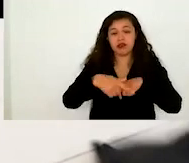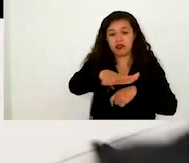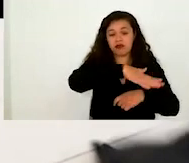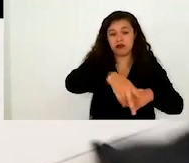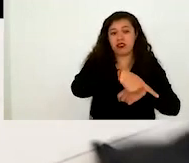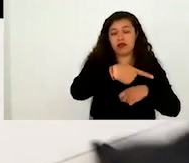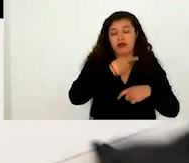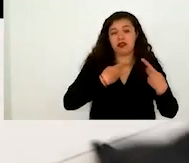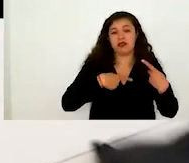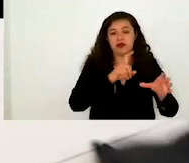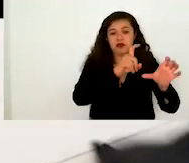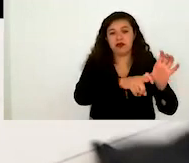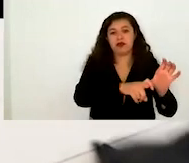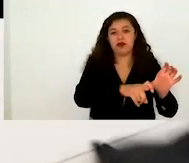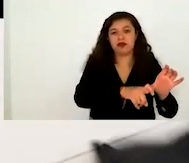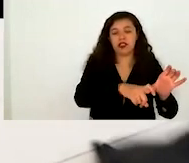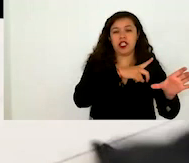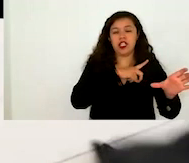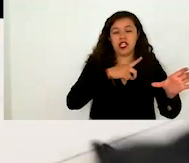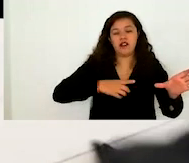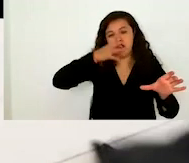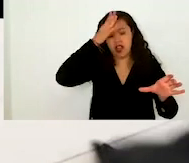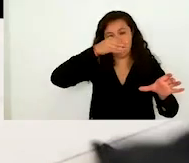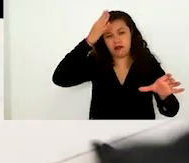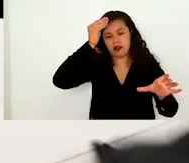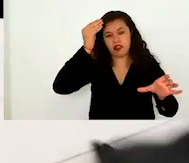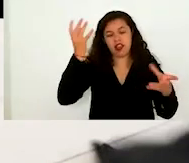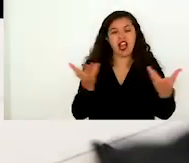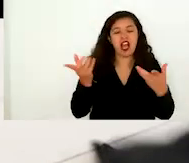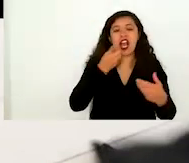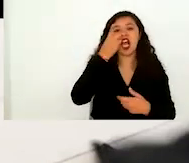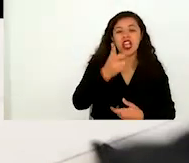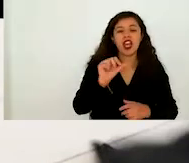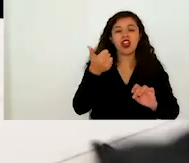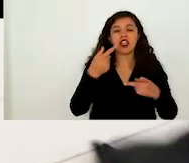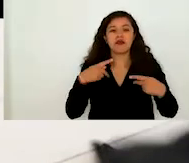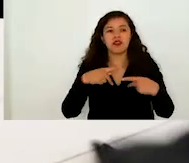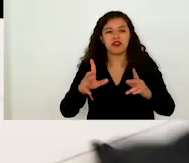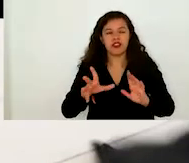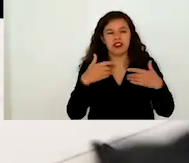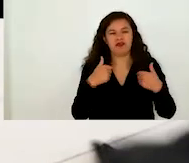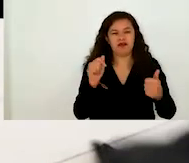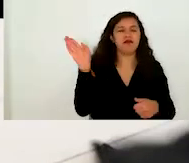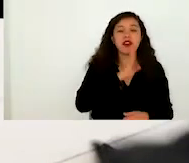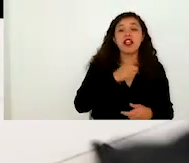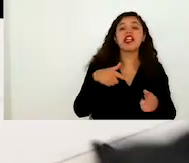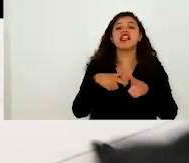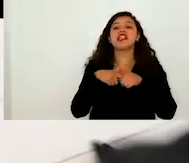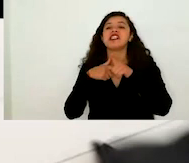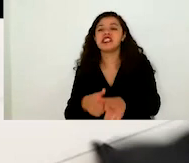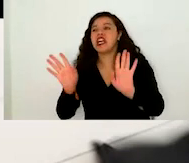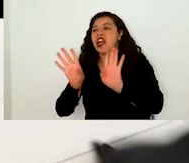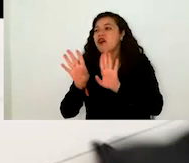pues tendrá para entender todo lo que hagan o digan otras personas y permanecer inconsciente